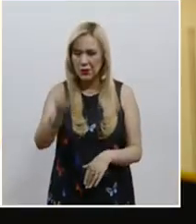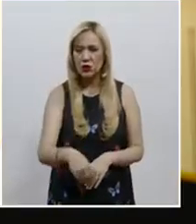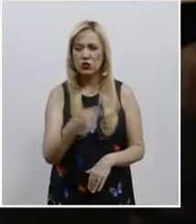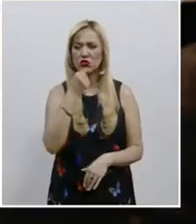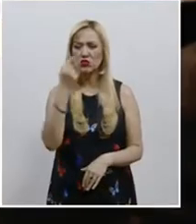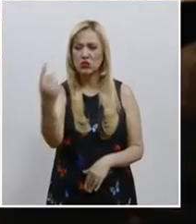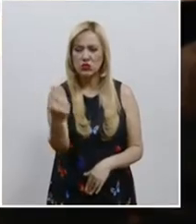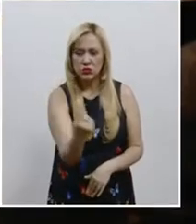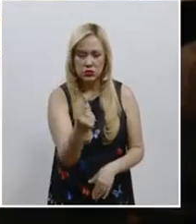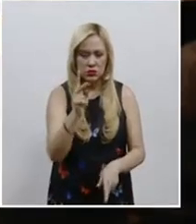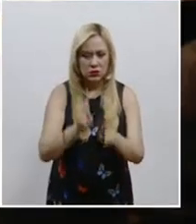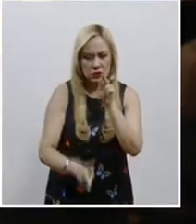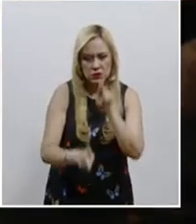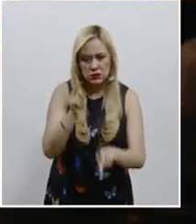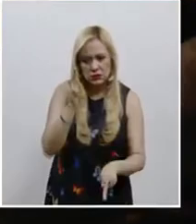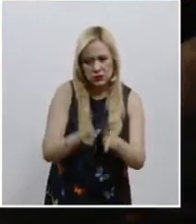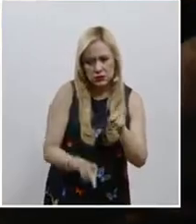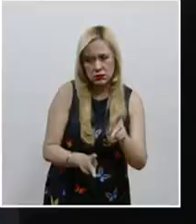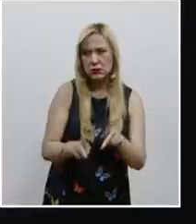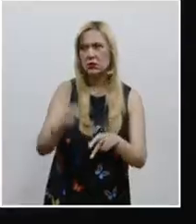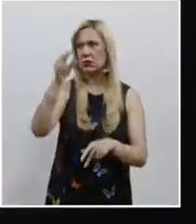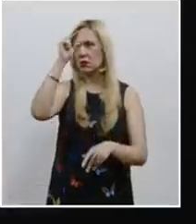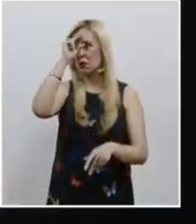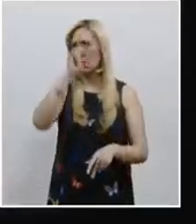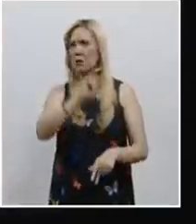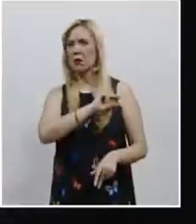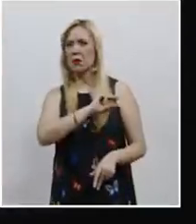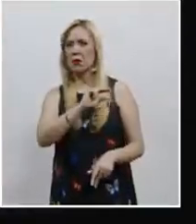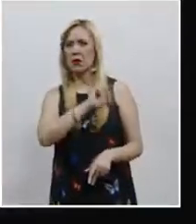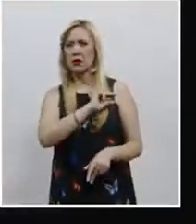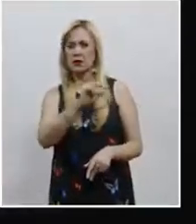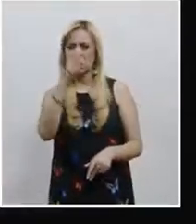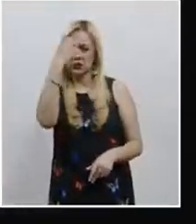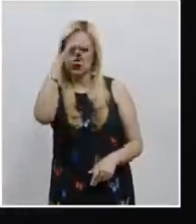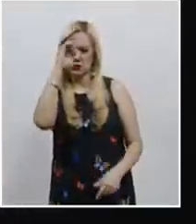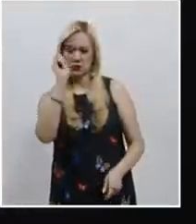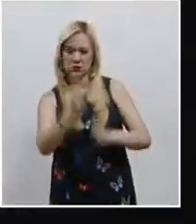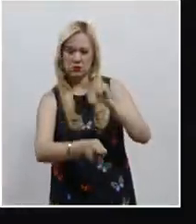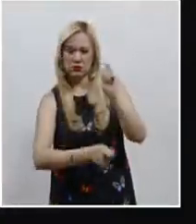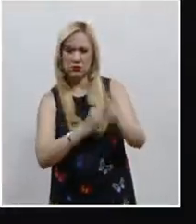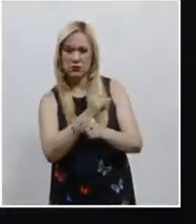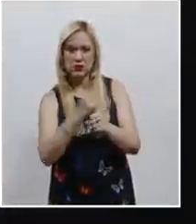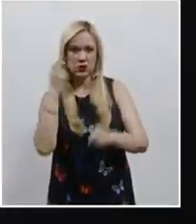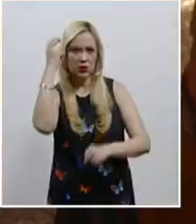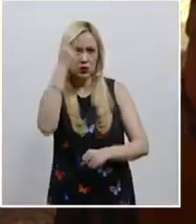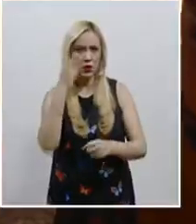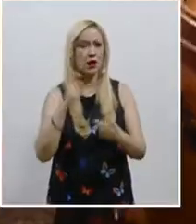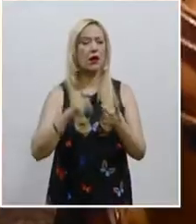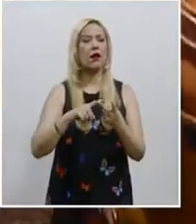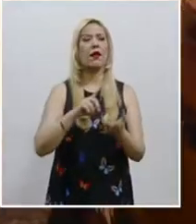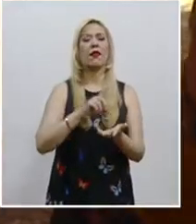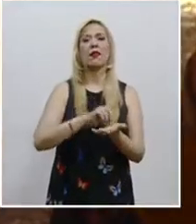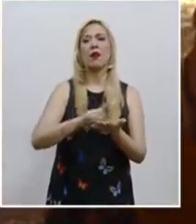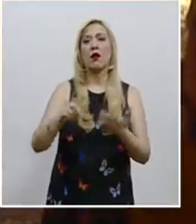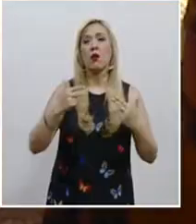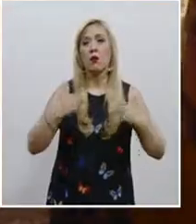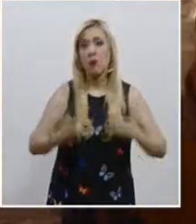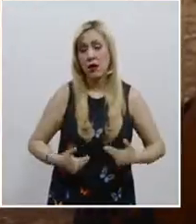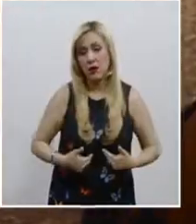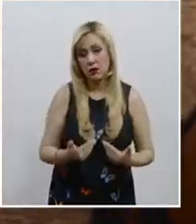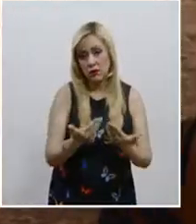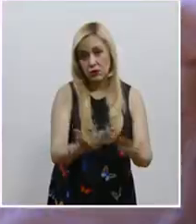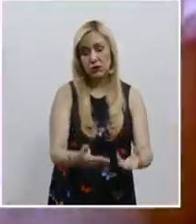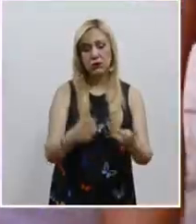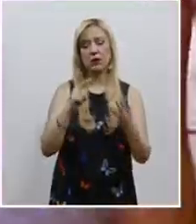menor, priorizar el desahogo de pruebas periciales en psicología, aplicar estándares de derechos humanos y analizar el impacto diferenciado de